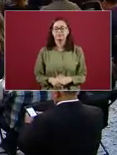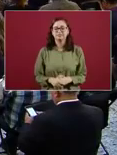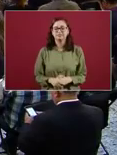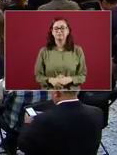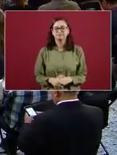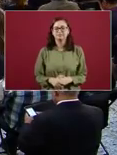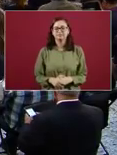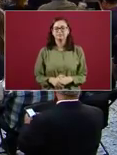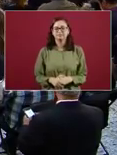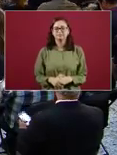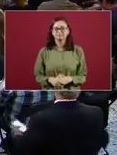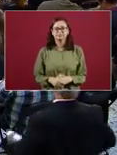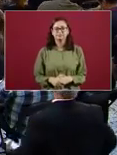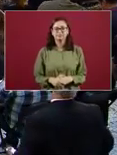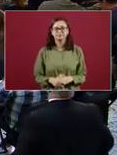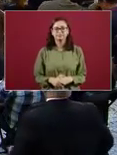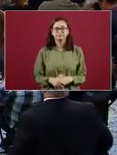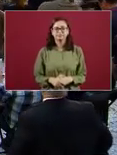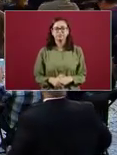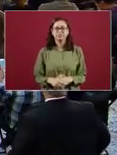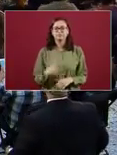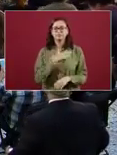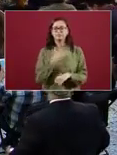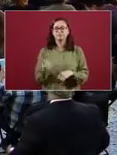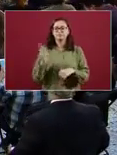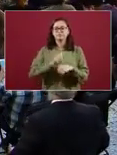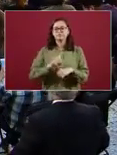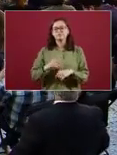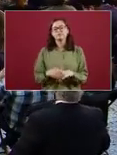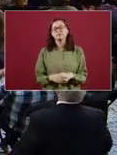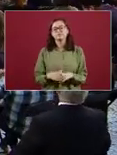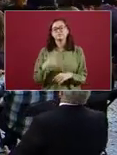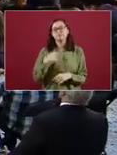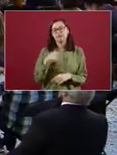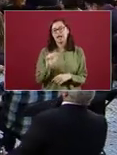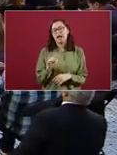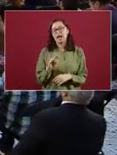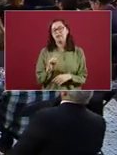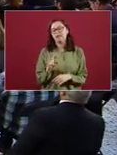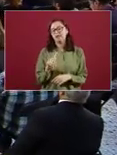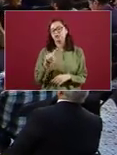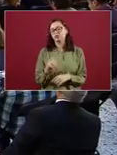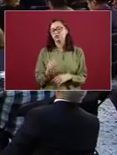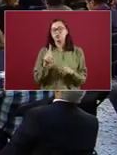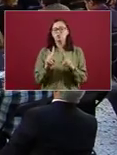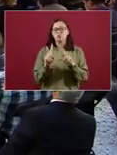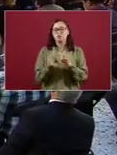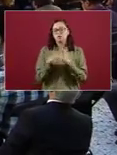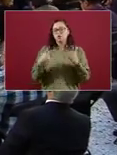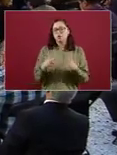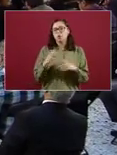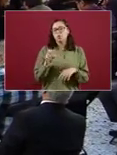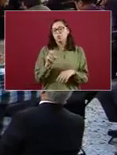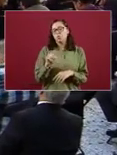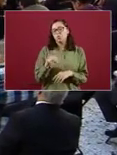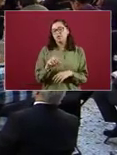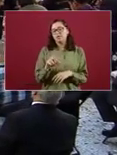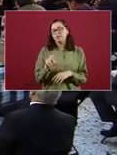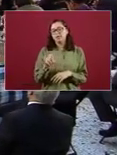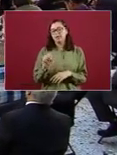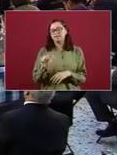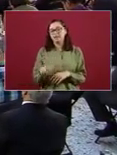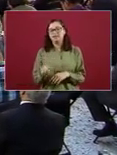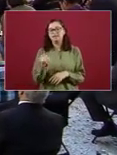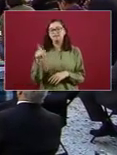Gobierno, haber dado a conocer la carta. Buenos días a todos, Alberto Morales del Universal. El presidente de España está diciendo que fue un error de su gobierno haber dado a